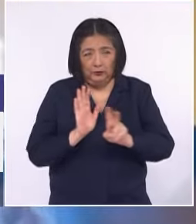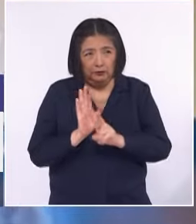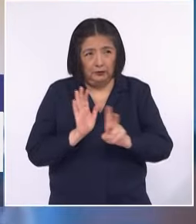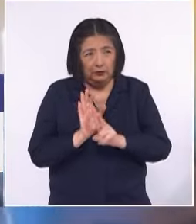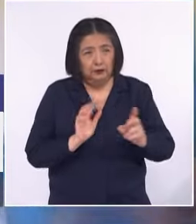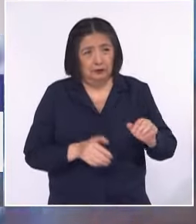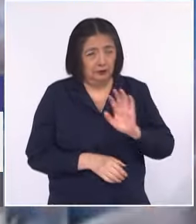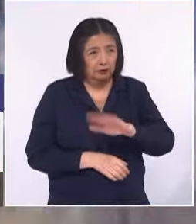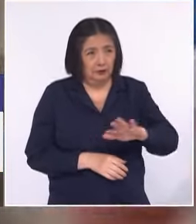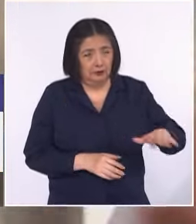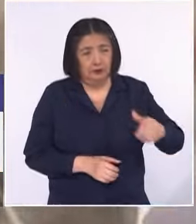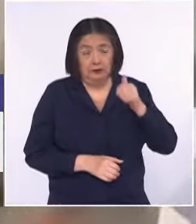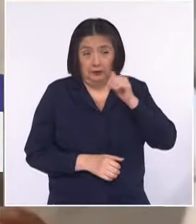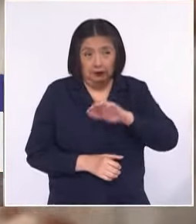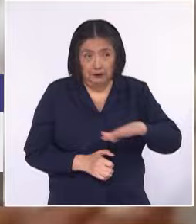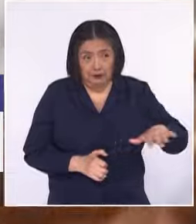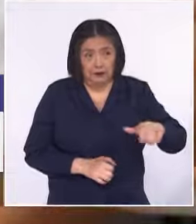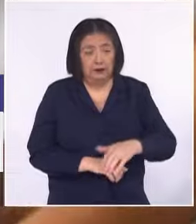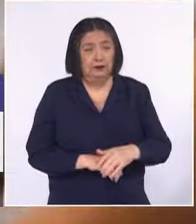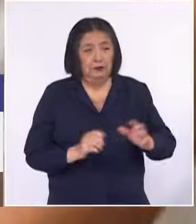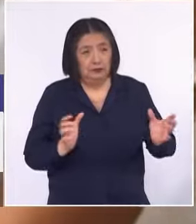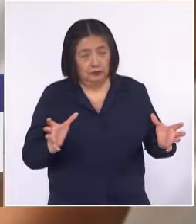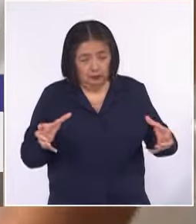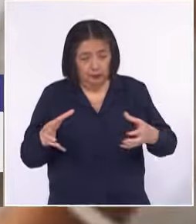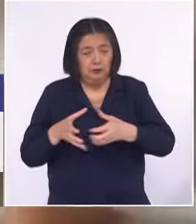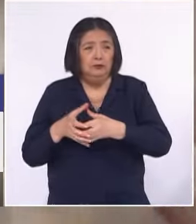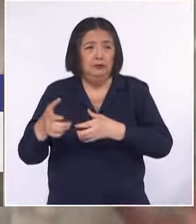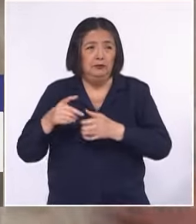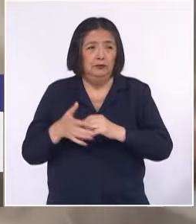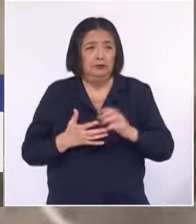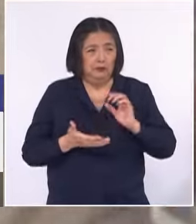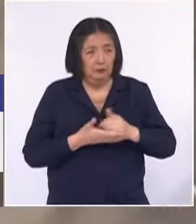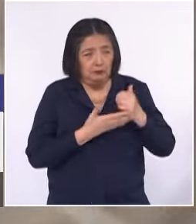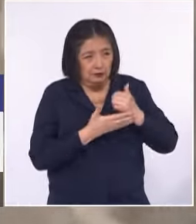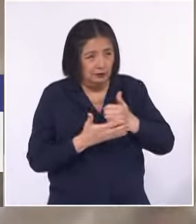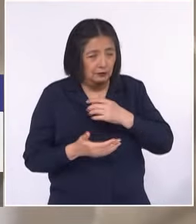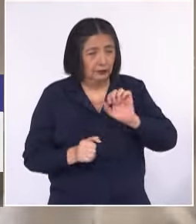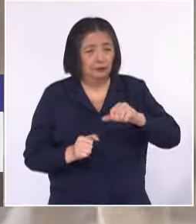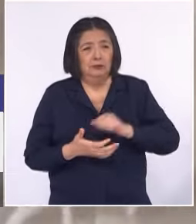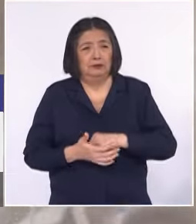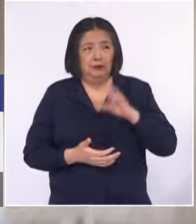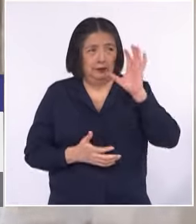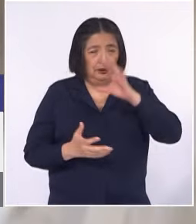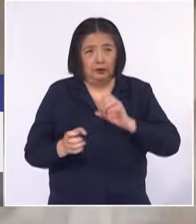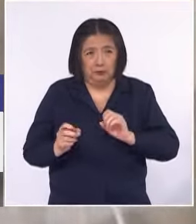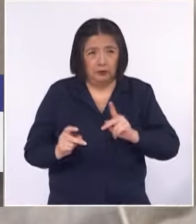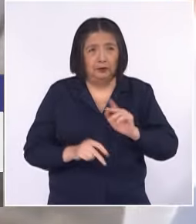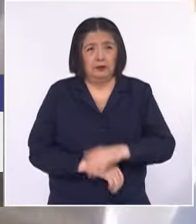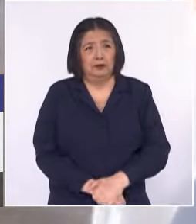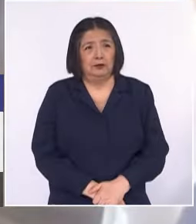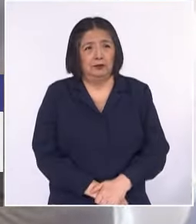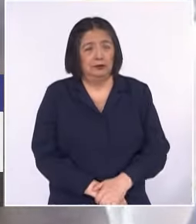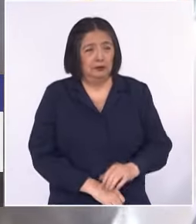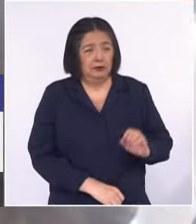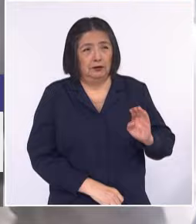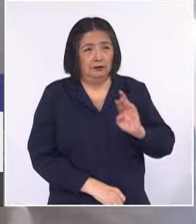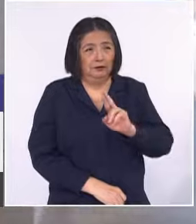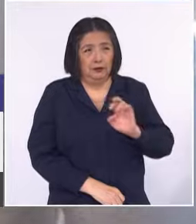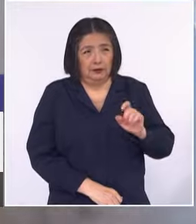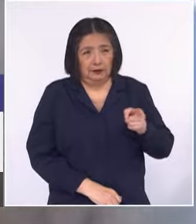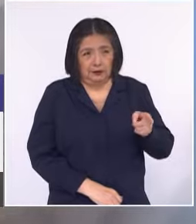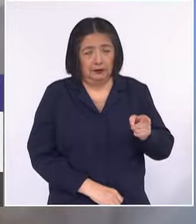donde estos niños y niñas se junta para hacer obra social, para buscar oportunidades, y Briana es uno